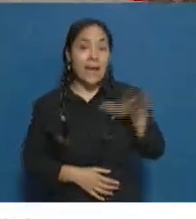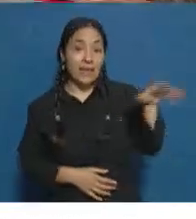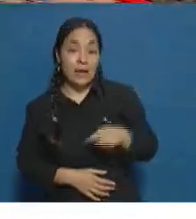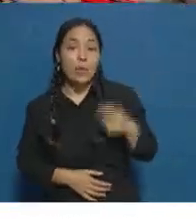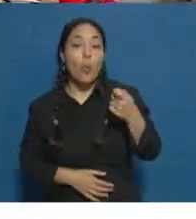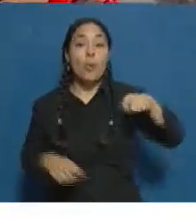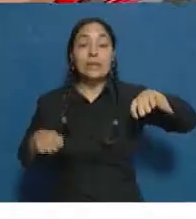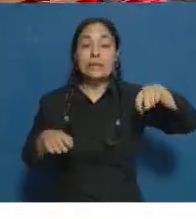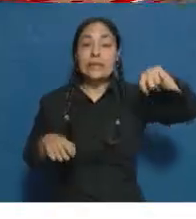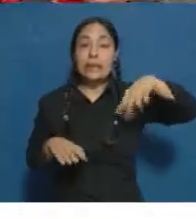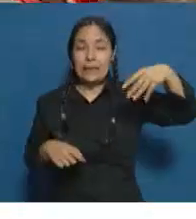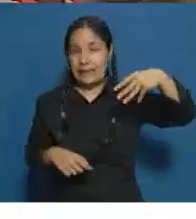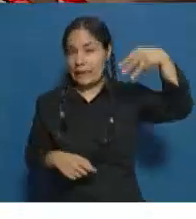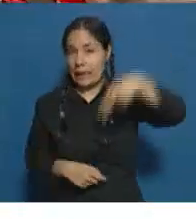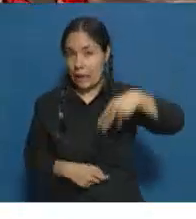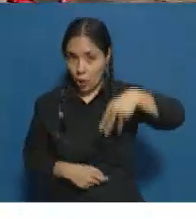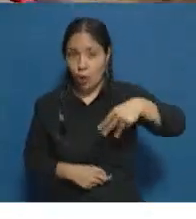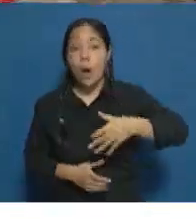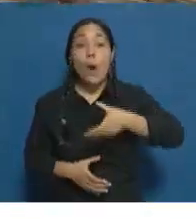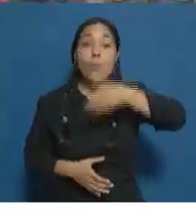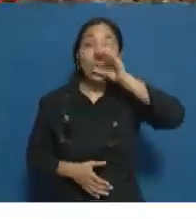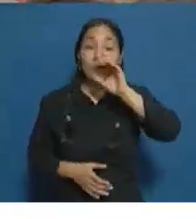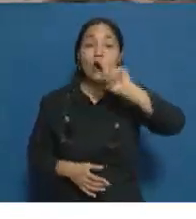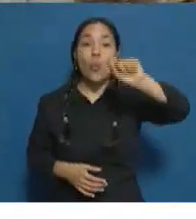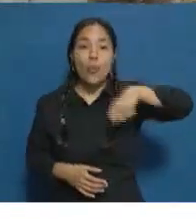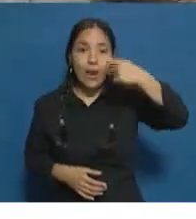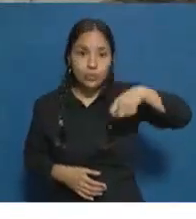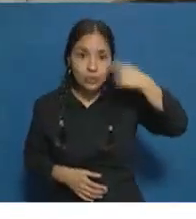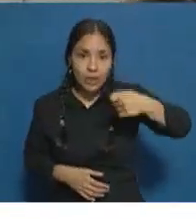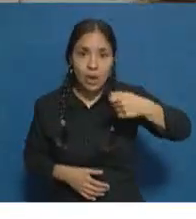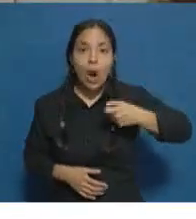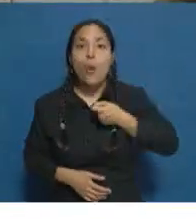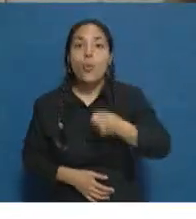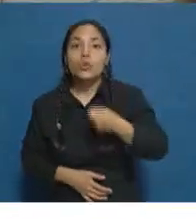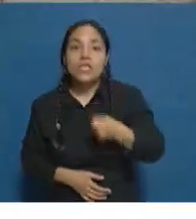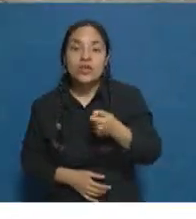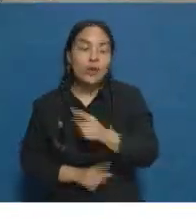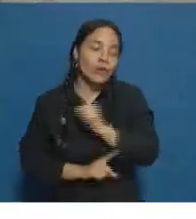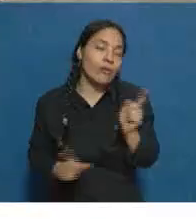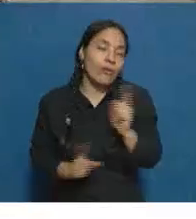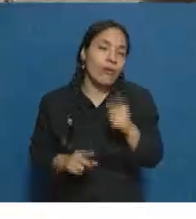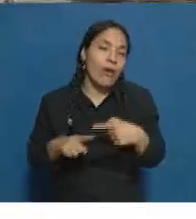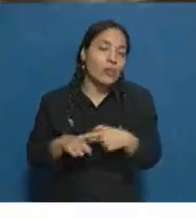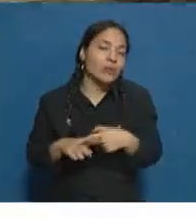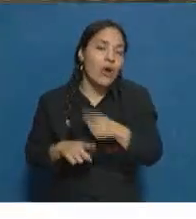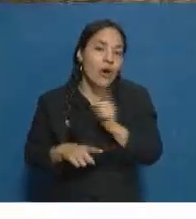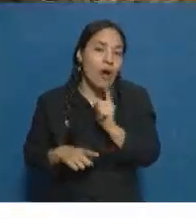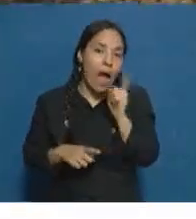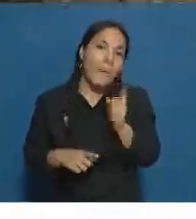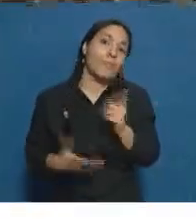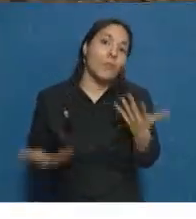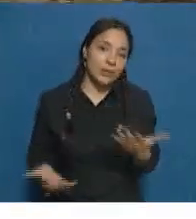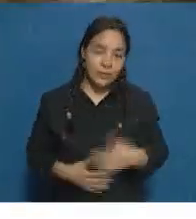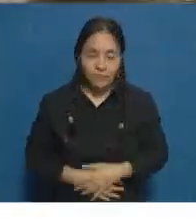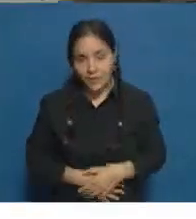vaso? Y un plato. Y una cuchara. Jamás no se les pide cuchillo a propósito. Entonces, que la madre haya